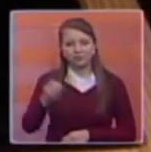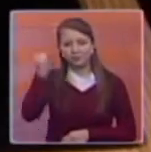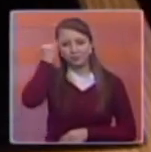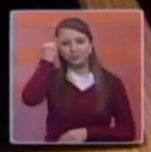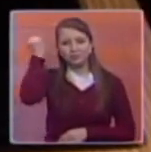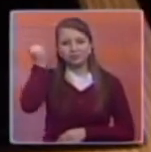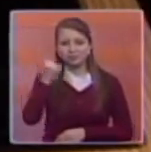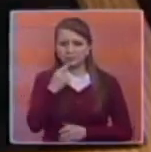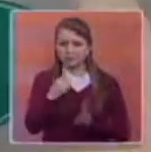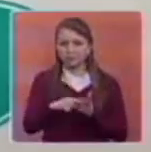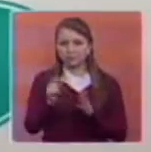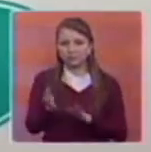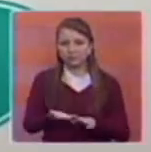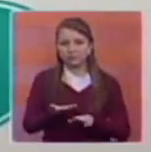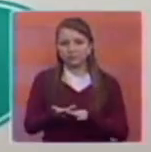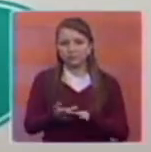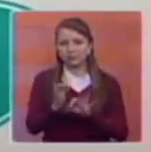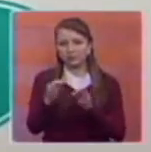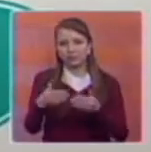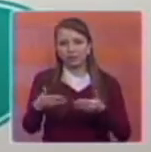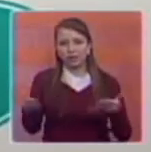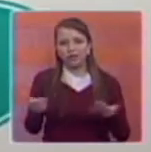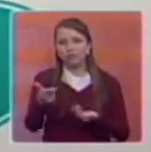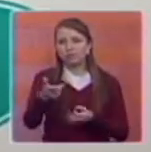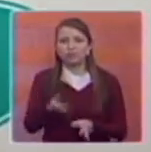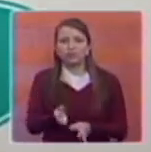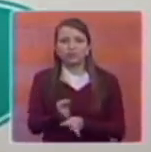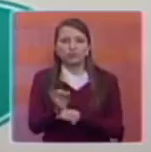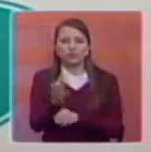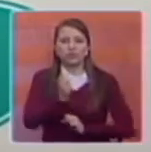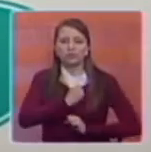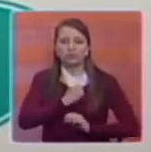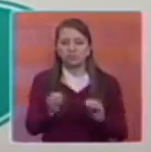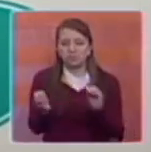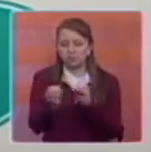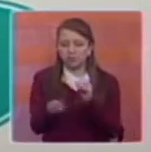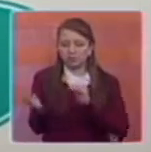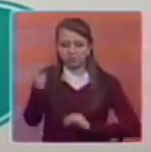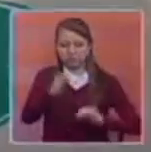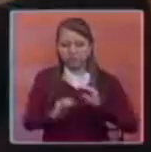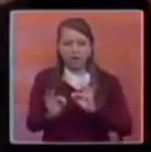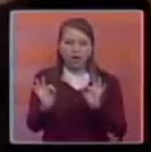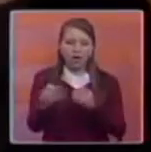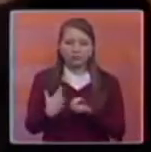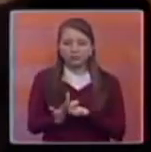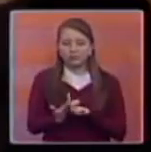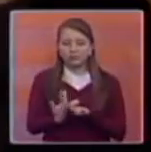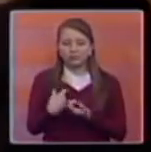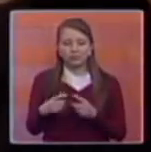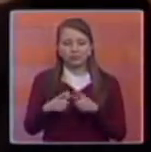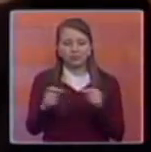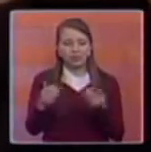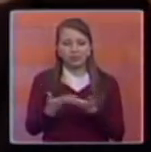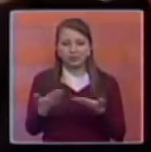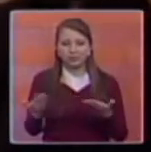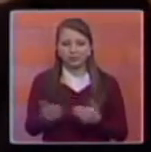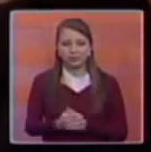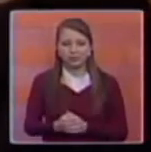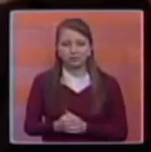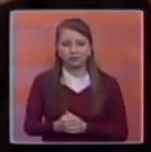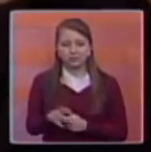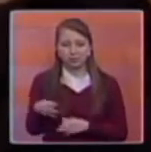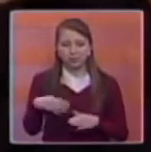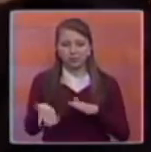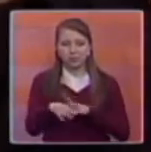Porque usted puede hacerlo su pozole a su manera, ponerle más ingredientes o vegetales o lo que sea. Pero ya con esta base